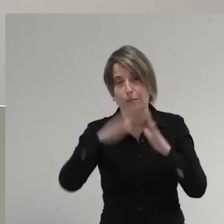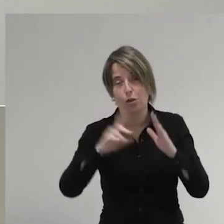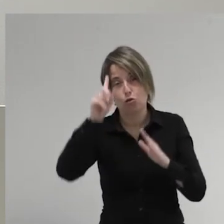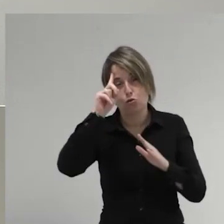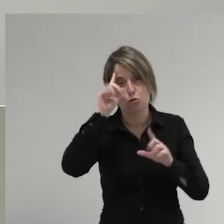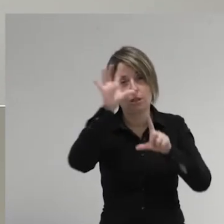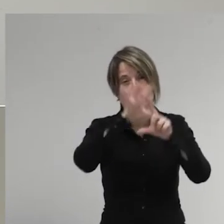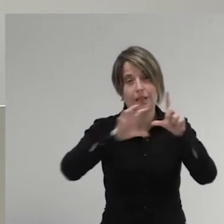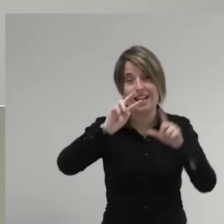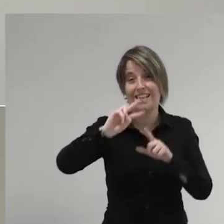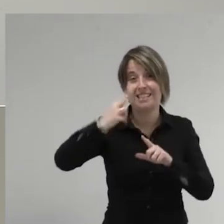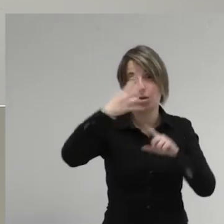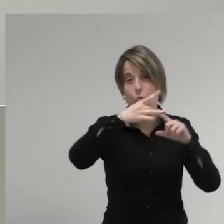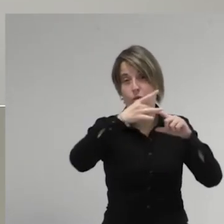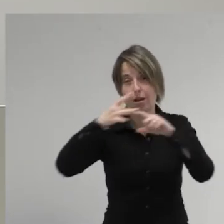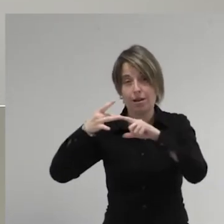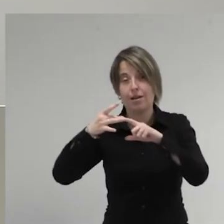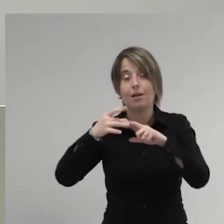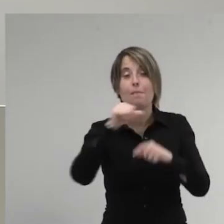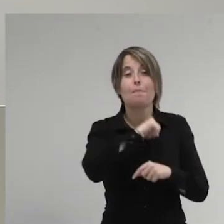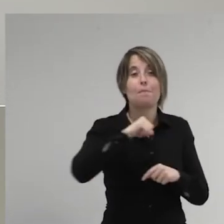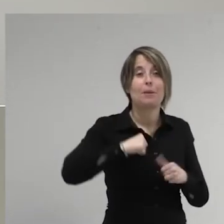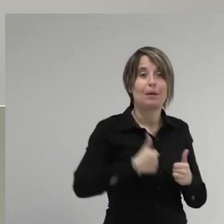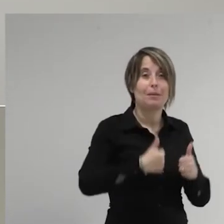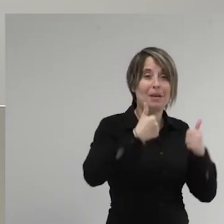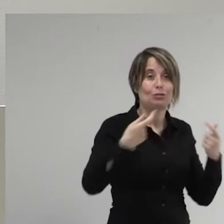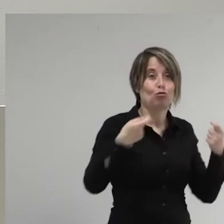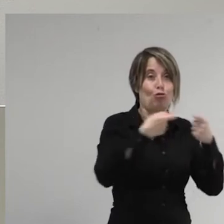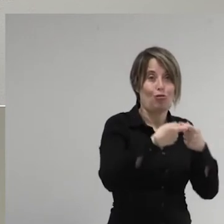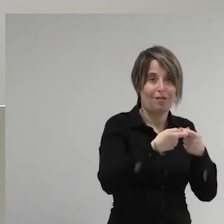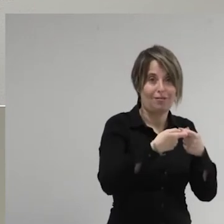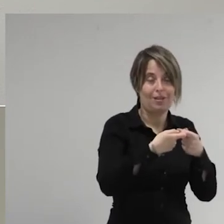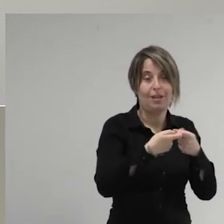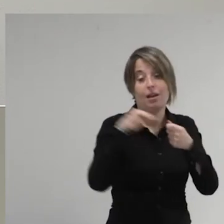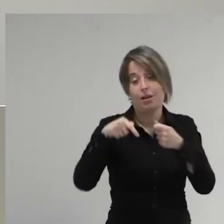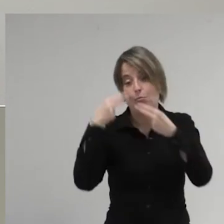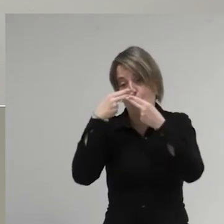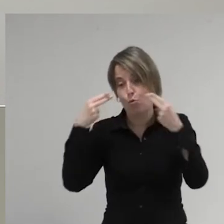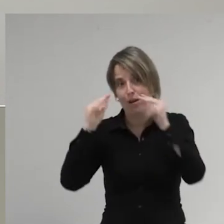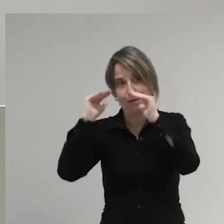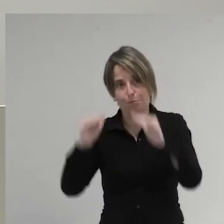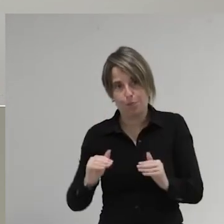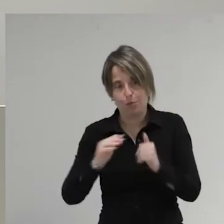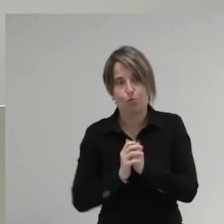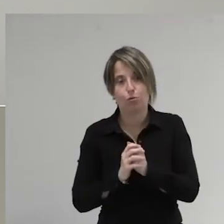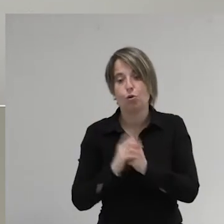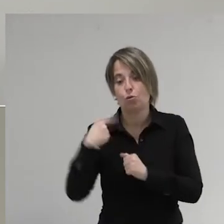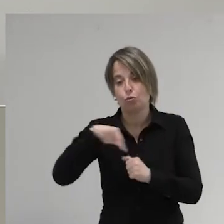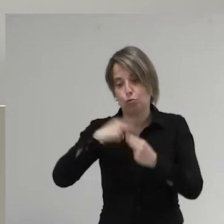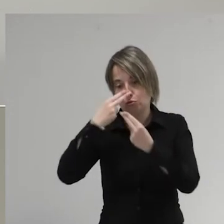comunidad. Escuela privada, concertada. La escuela pública, que la